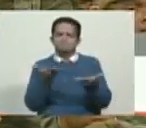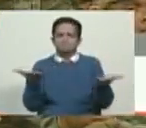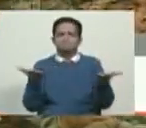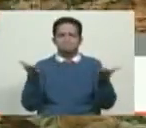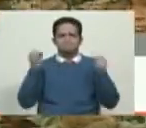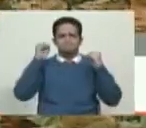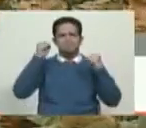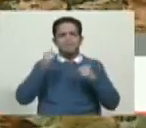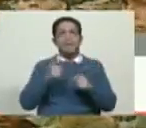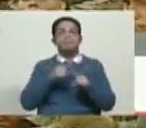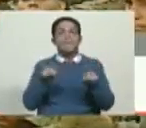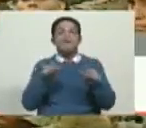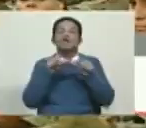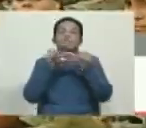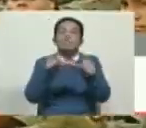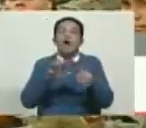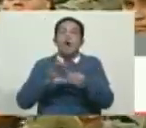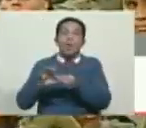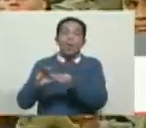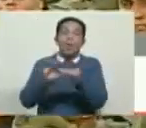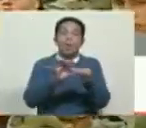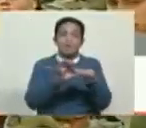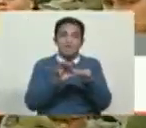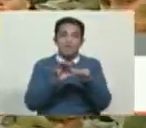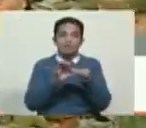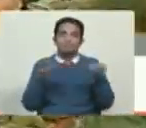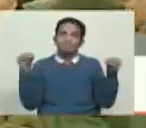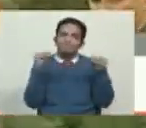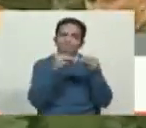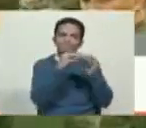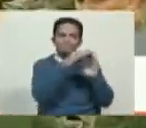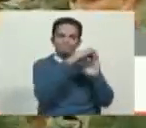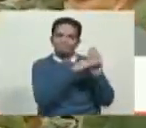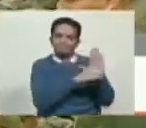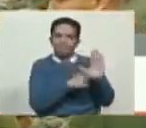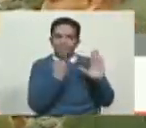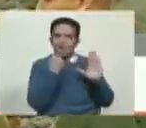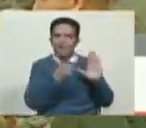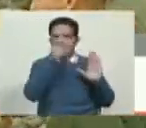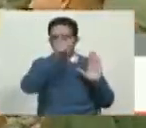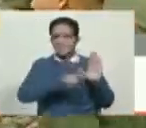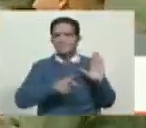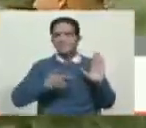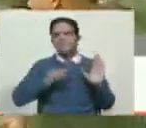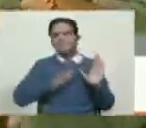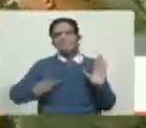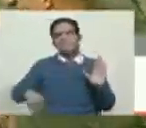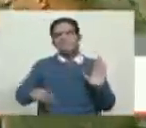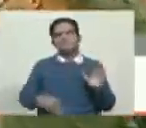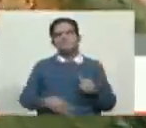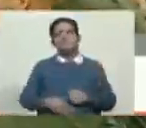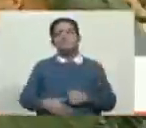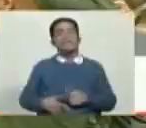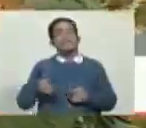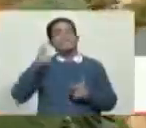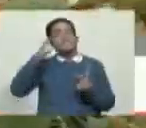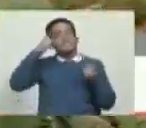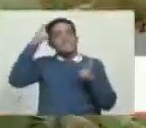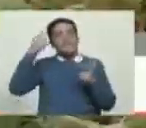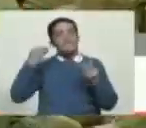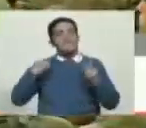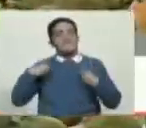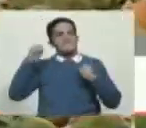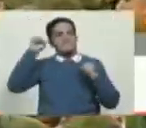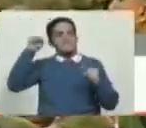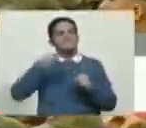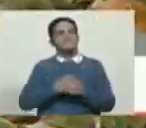pero mantengámonos unidos, siguiendo los lineamientos de nuestro comandante en jefe. ¡Chávez vive! ¡La patria sigue!